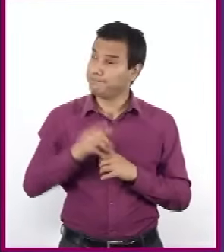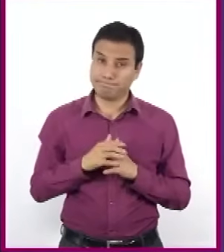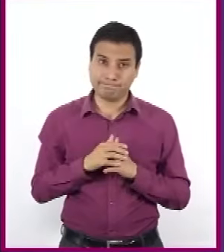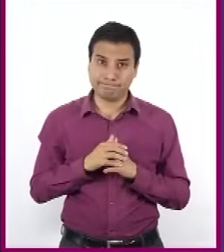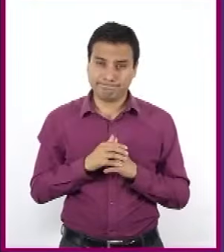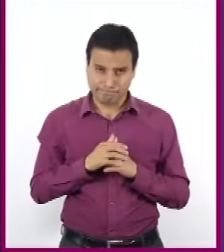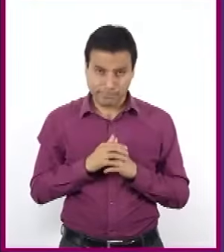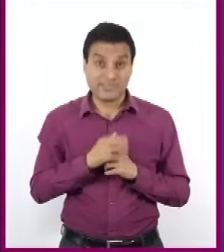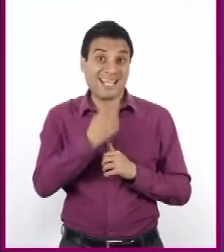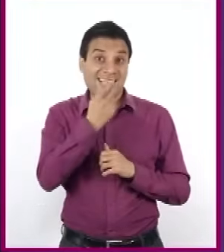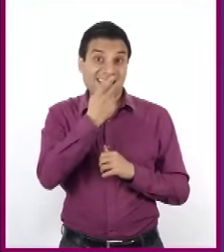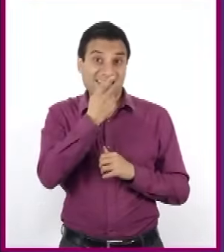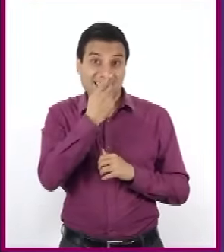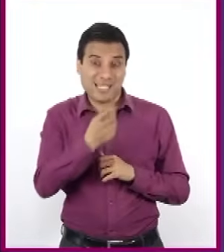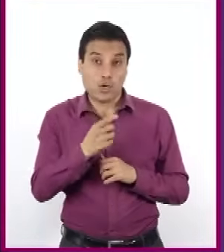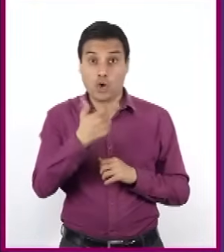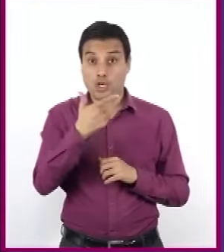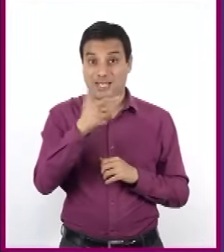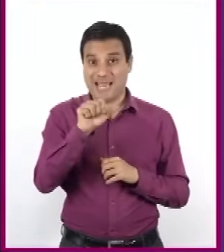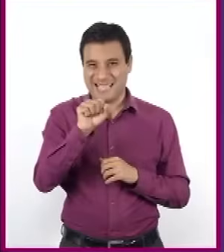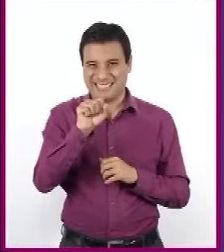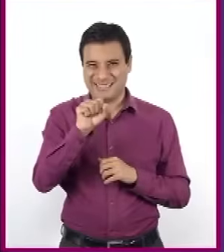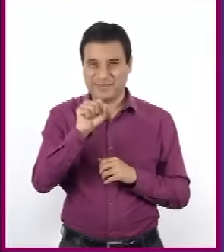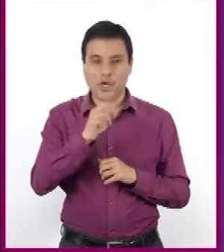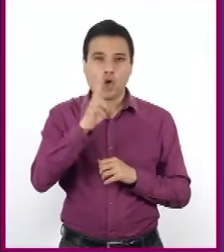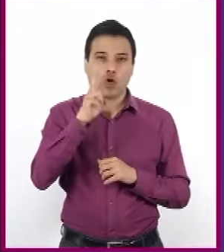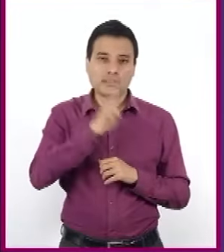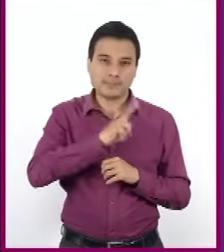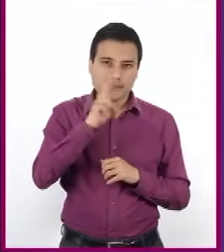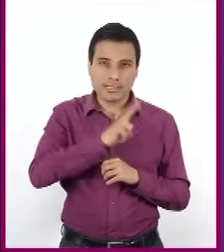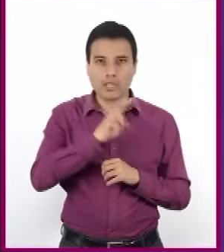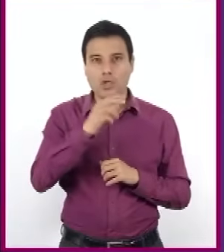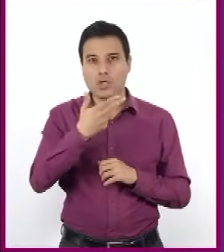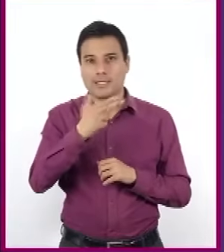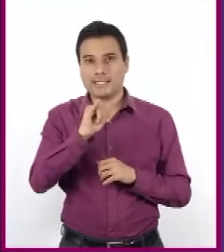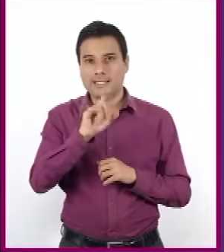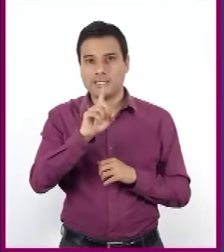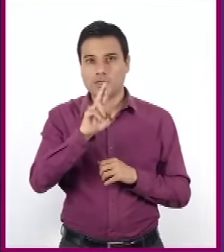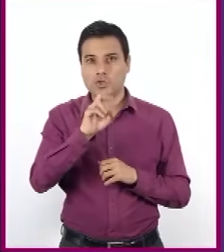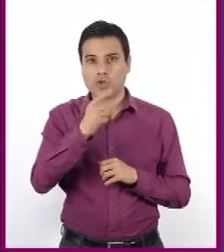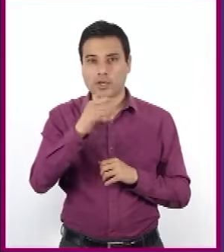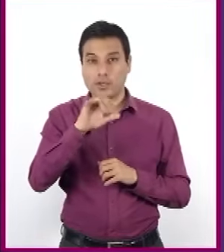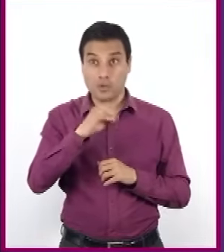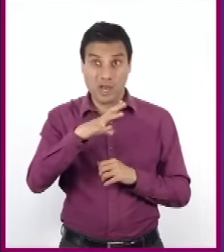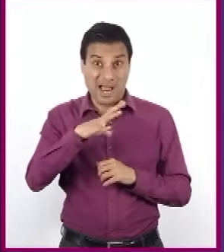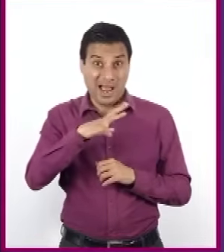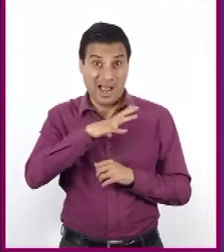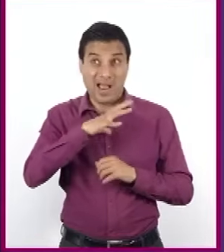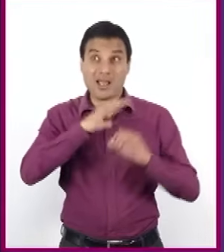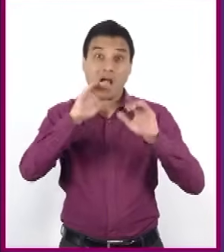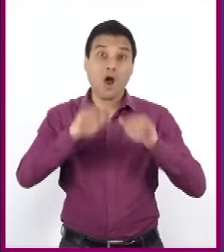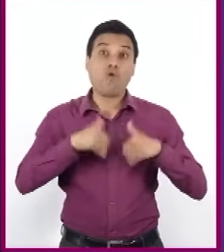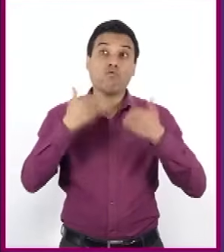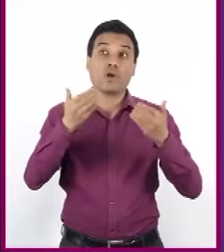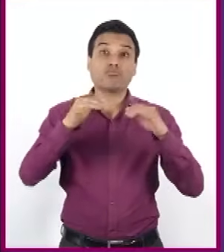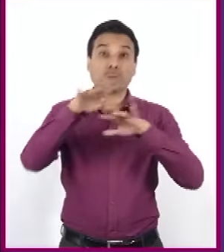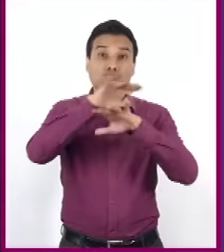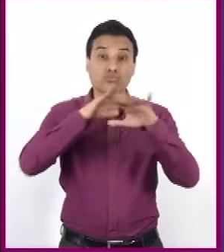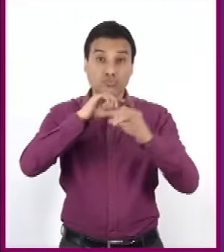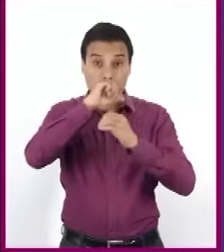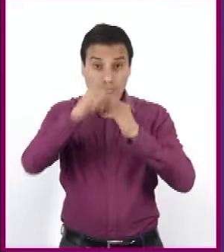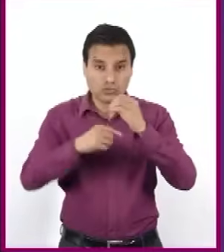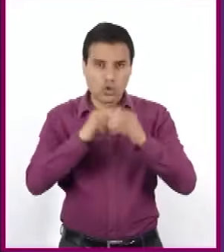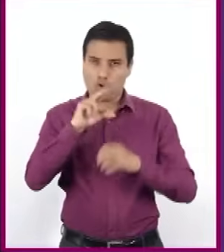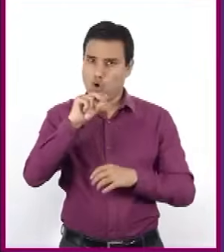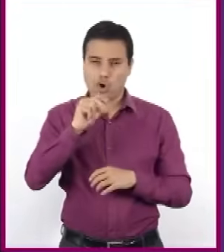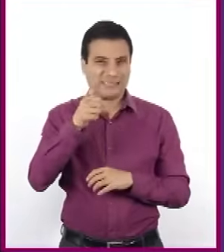Avogadro supuso que los gases, como el oxígeno y el hidrógeno, no se encuentran en la naturaleza como átomos, sino como pares